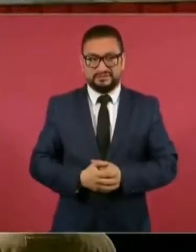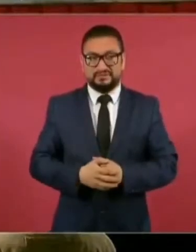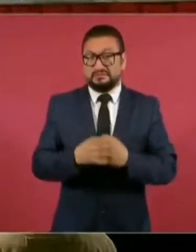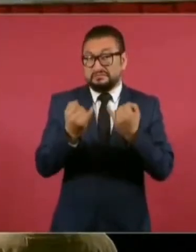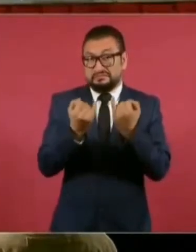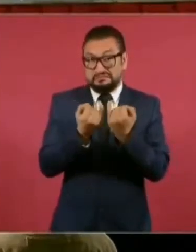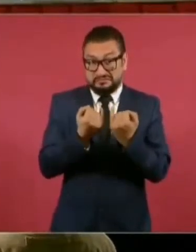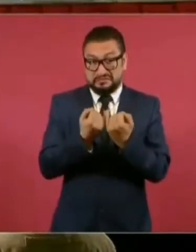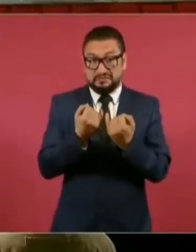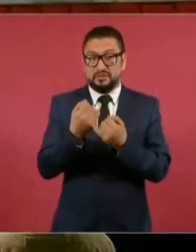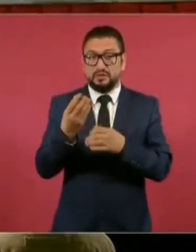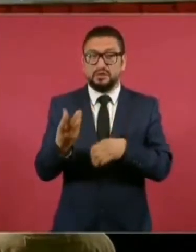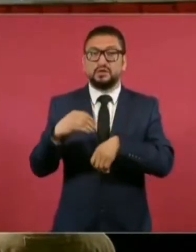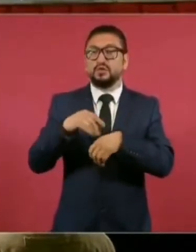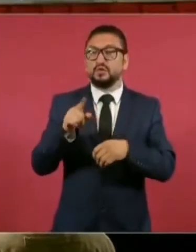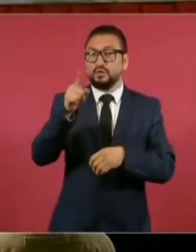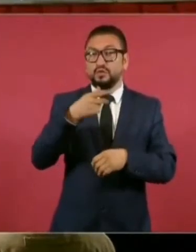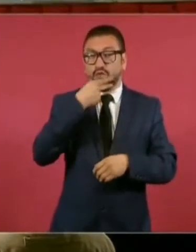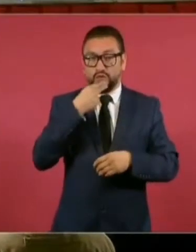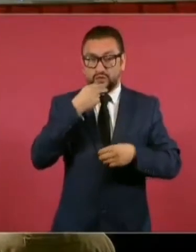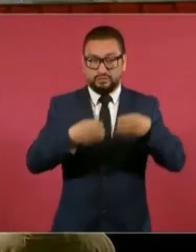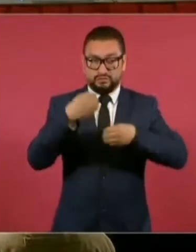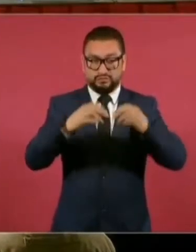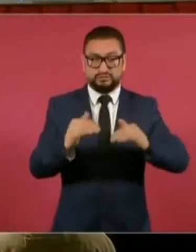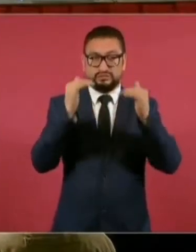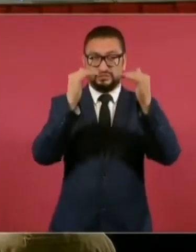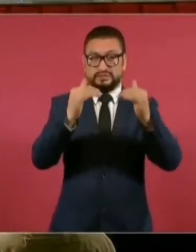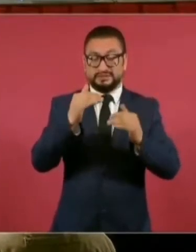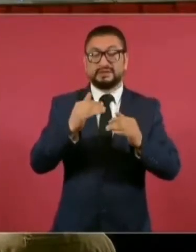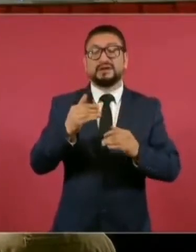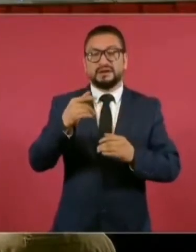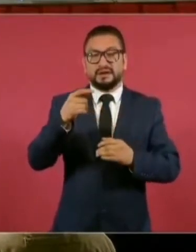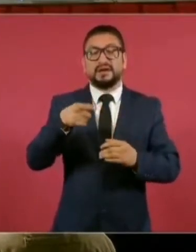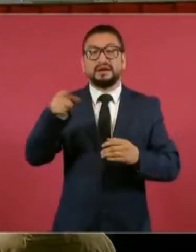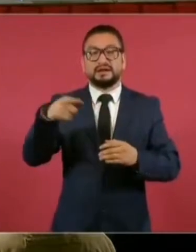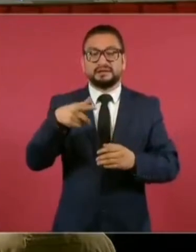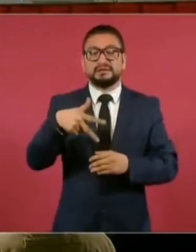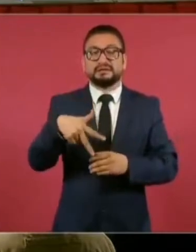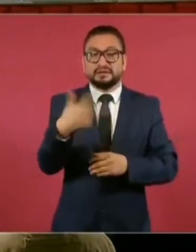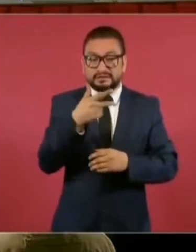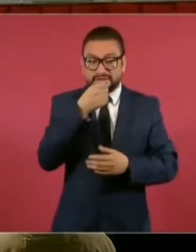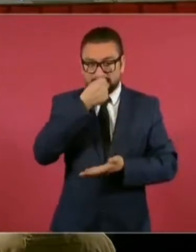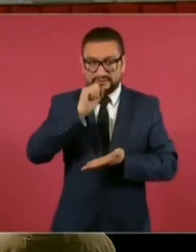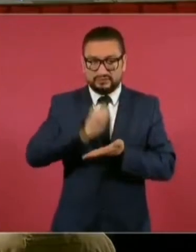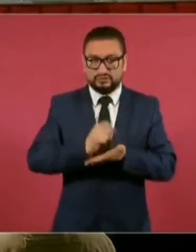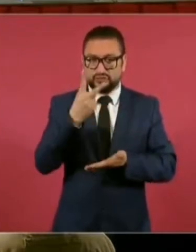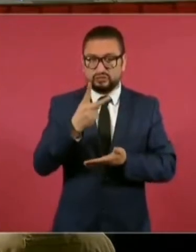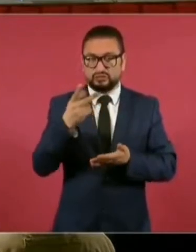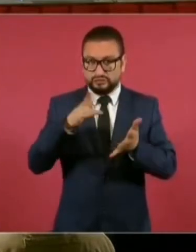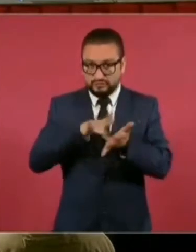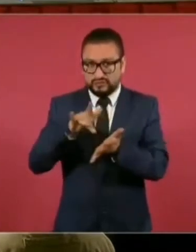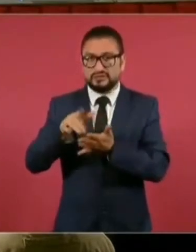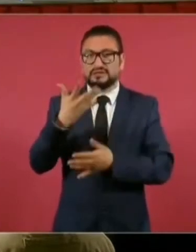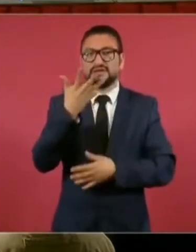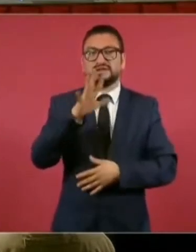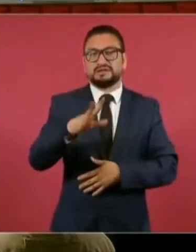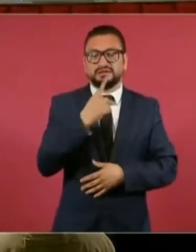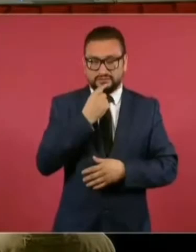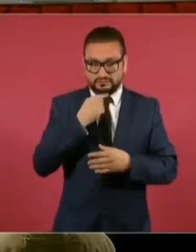incluyendo un magistrado, 13 secretarios, 2 actuarios y 10